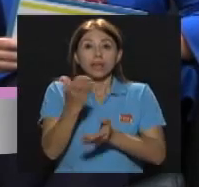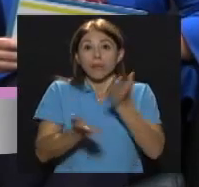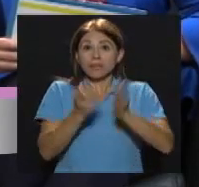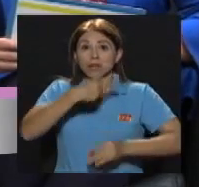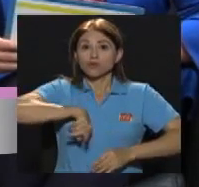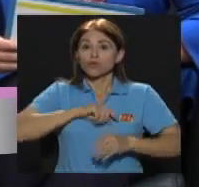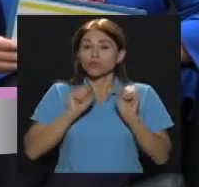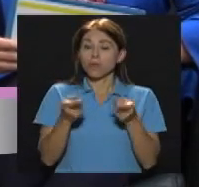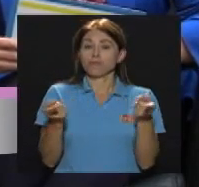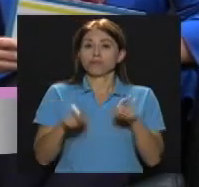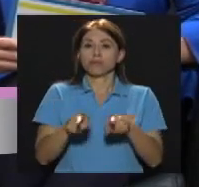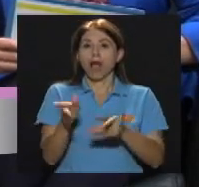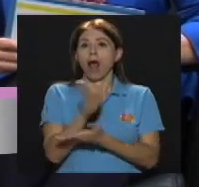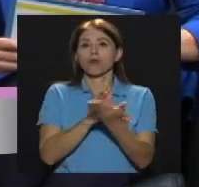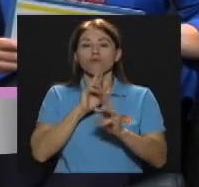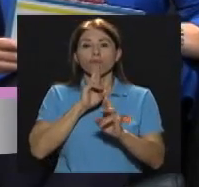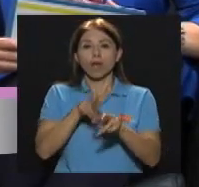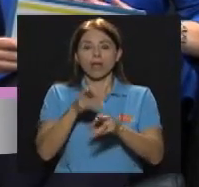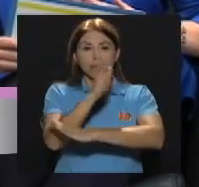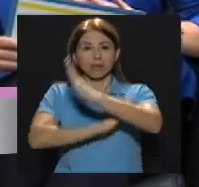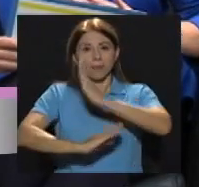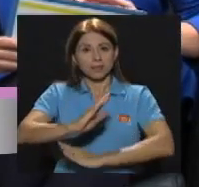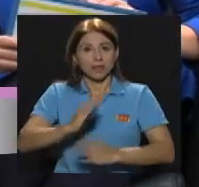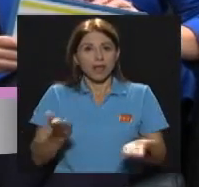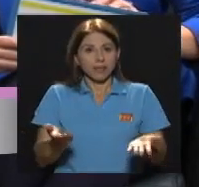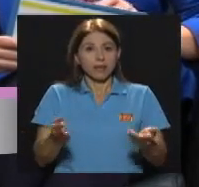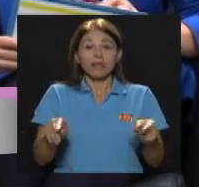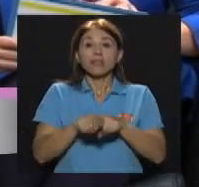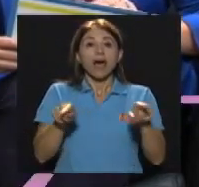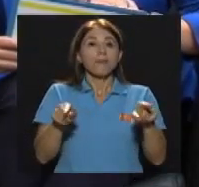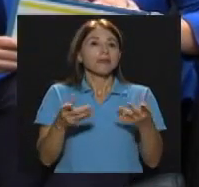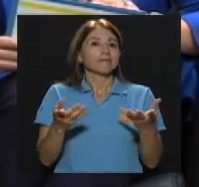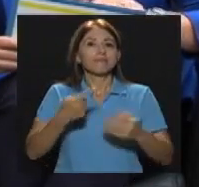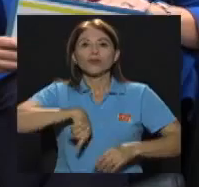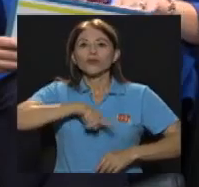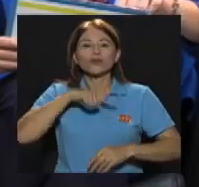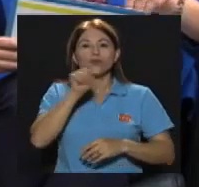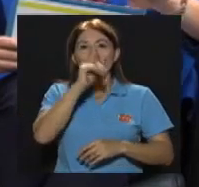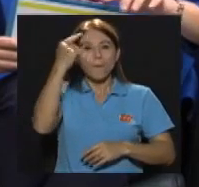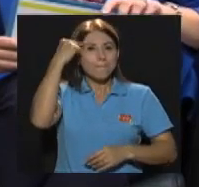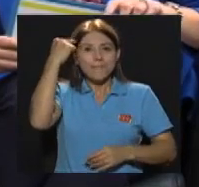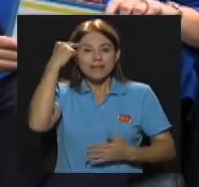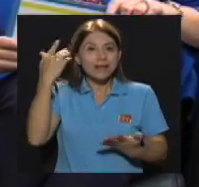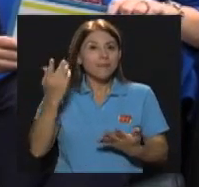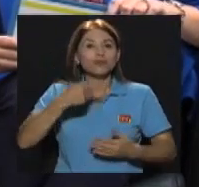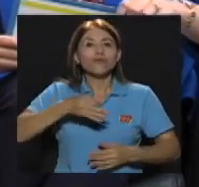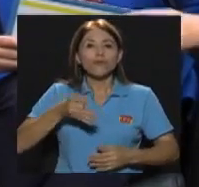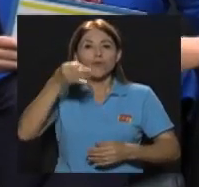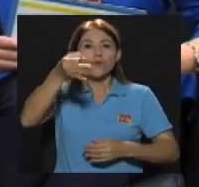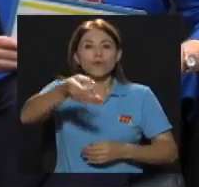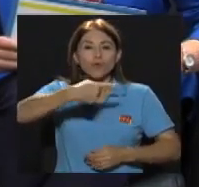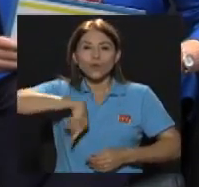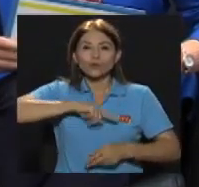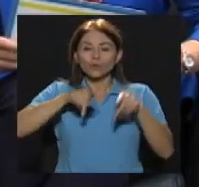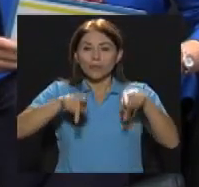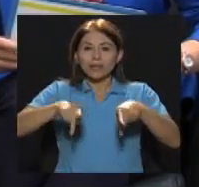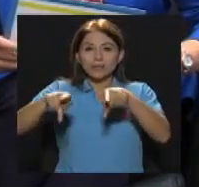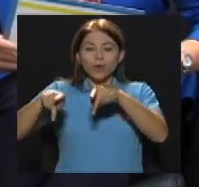¿verdad? Alguna discapacidad, así como también cuando seamos personas adultas mayores, ¿verdad? Y a veces es importante contemplar eso.